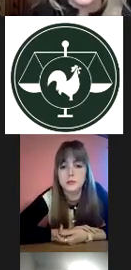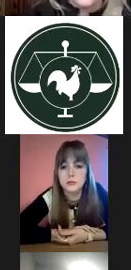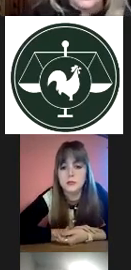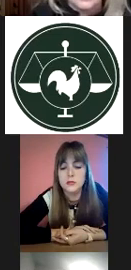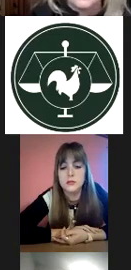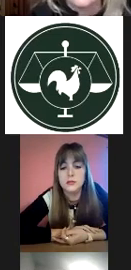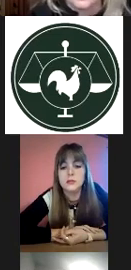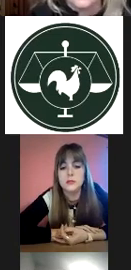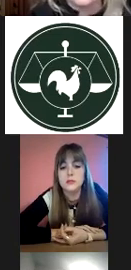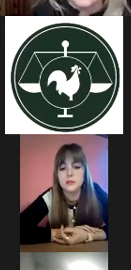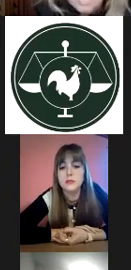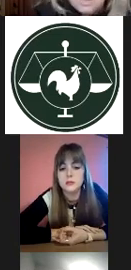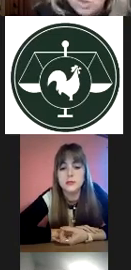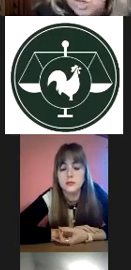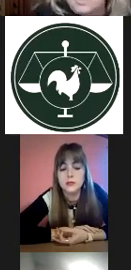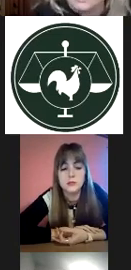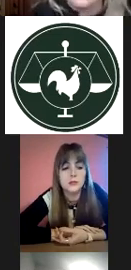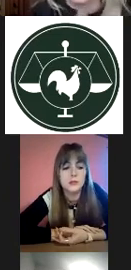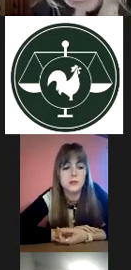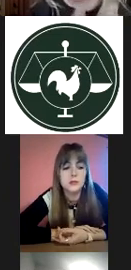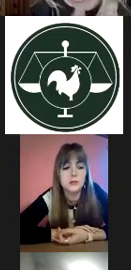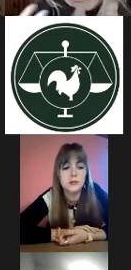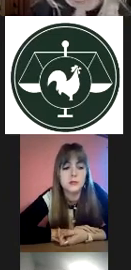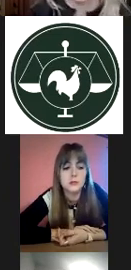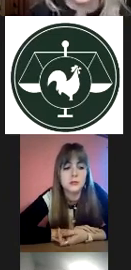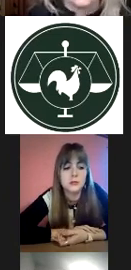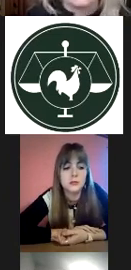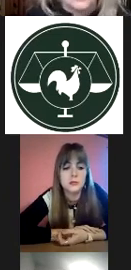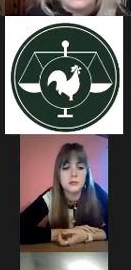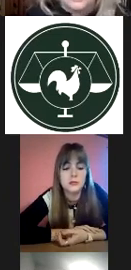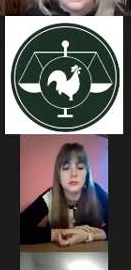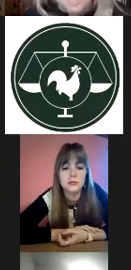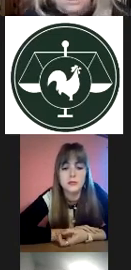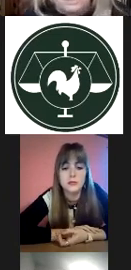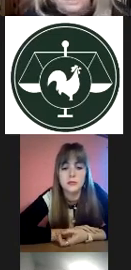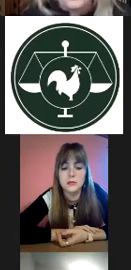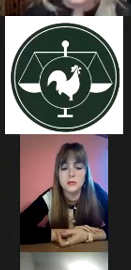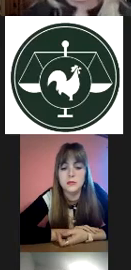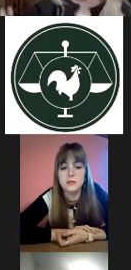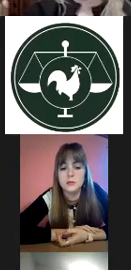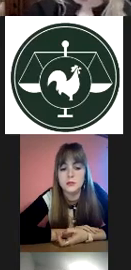que tiene la red y que tiene mucho que ver también con el criterio que aplica Almirante Brown.